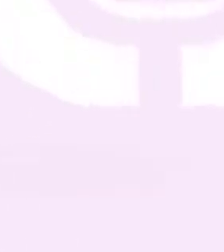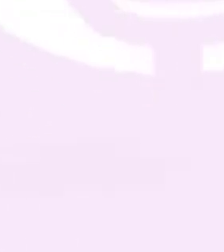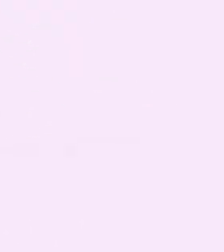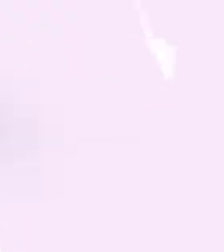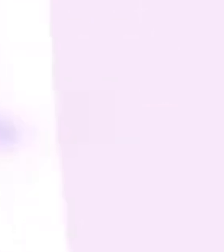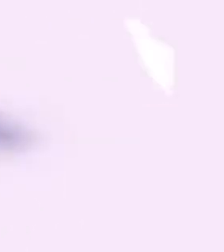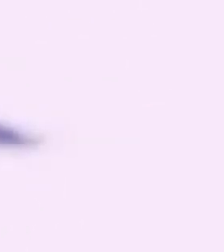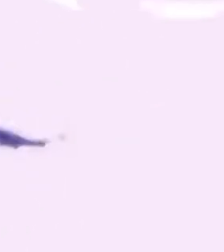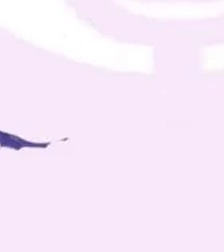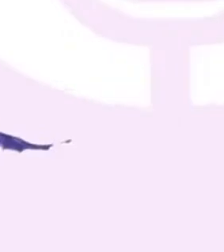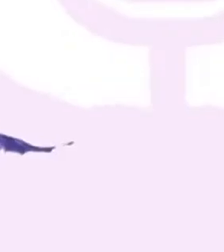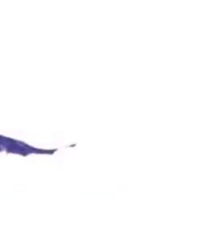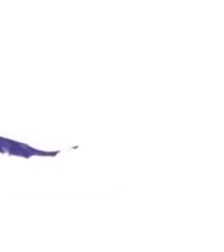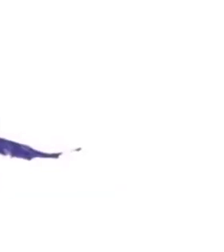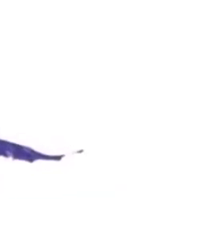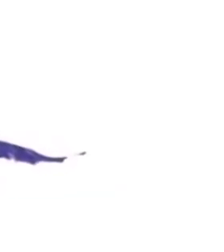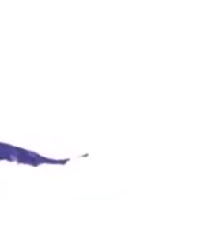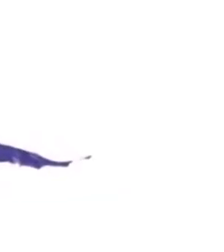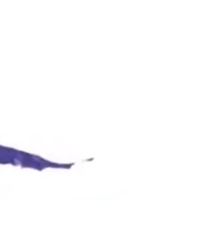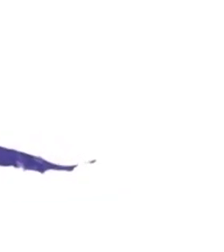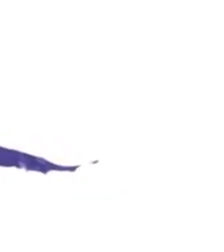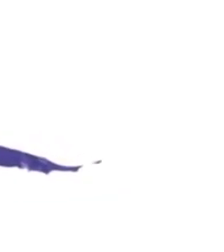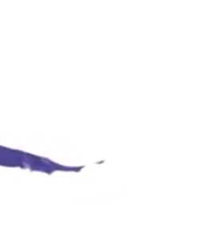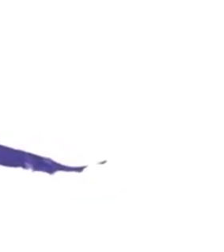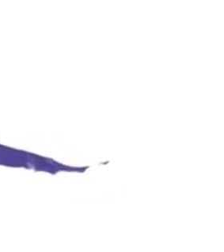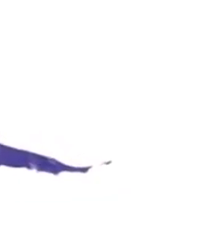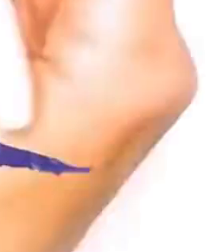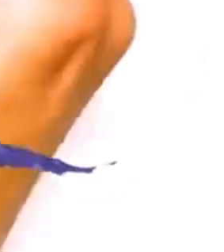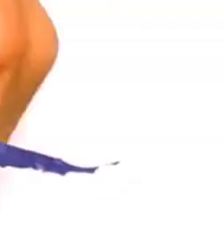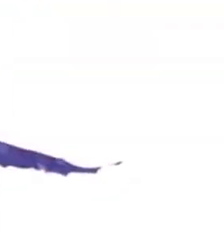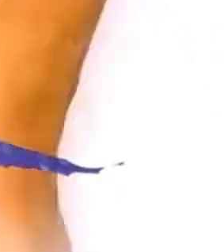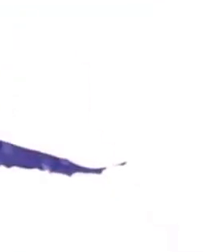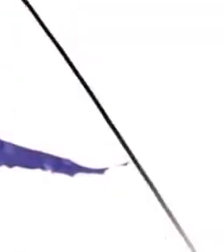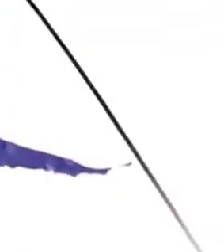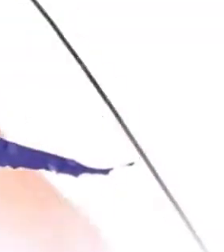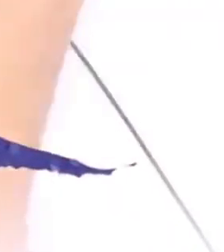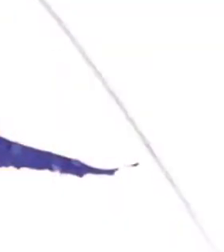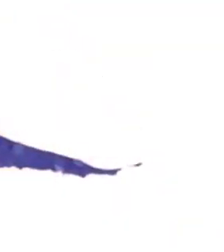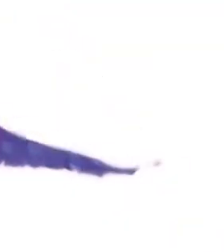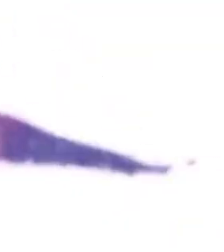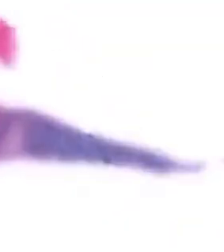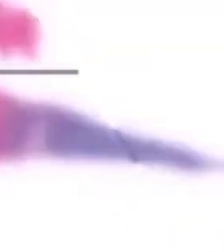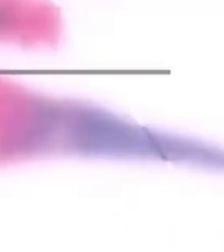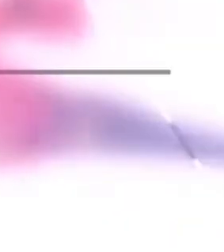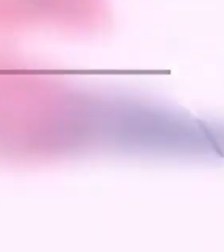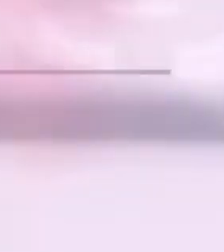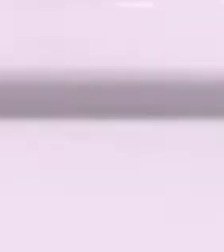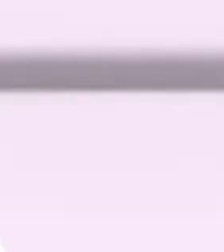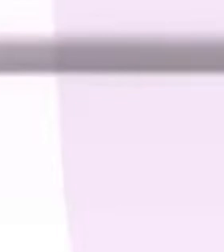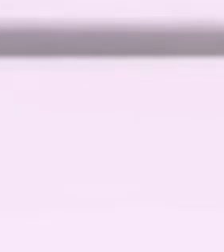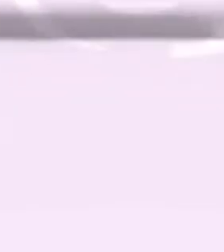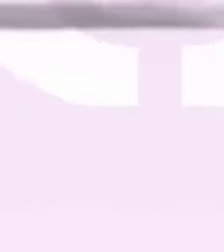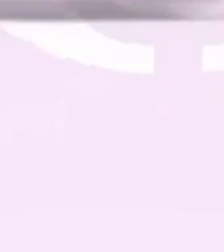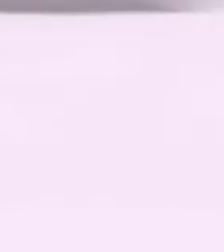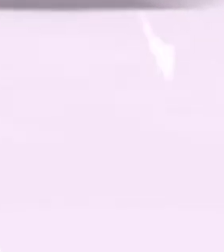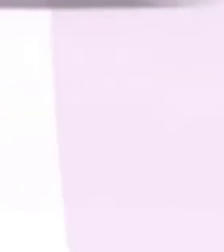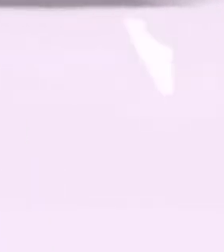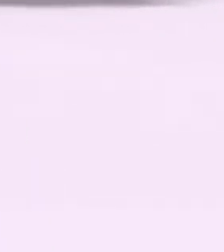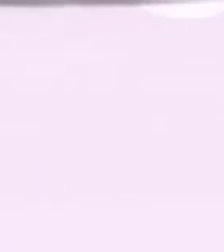los habitantes de Otavalo. Otavalo, te siento aquí. Capital intercultural del